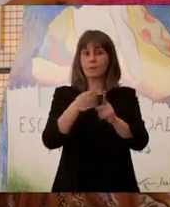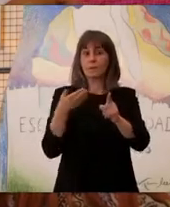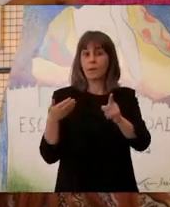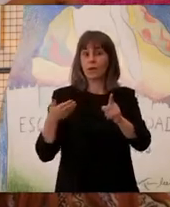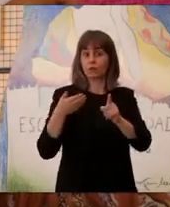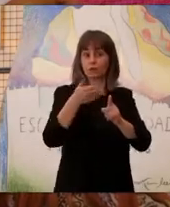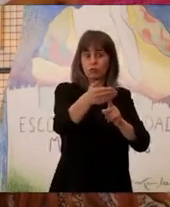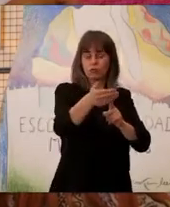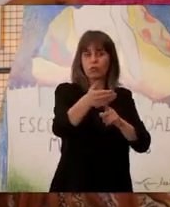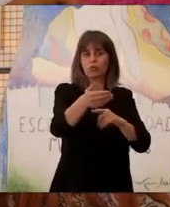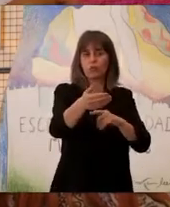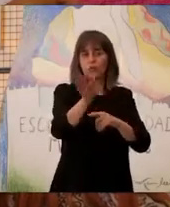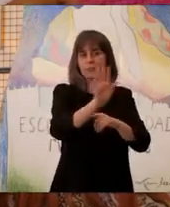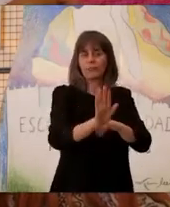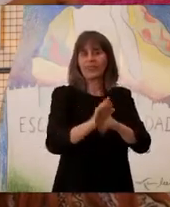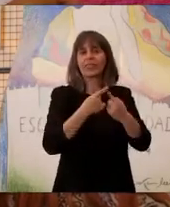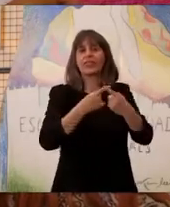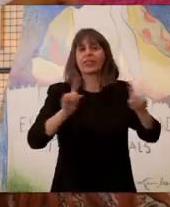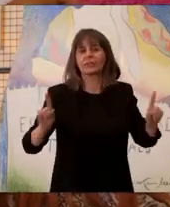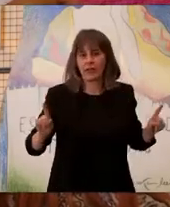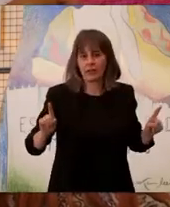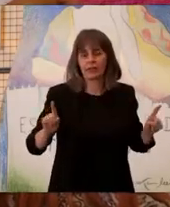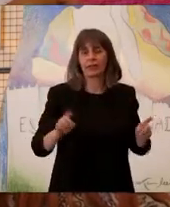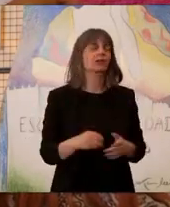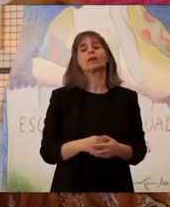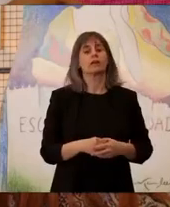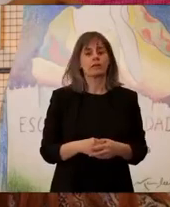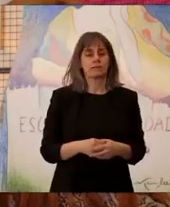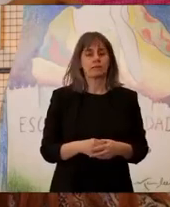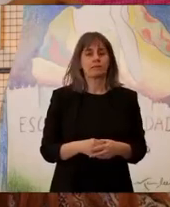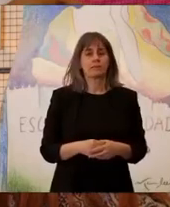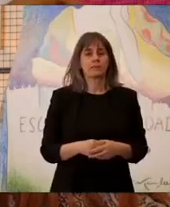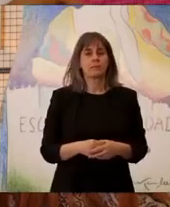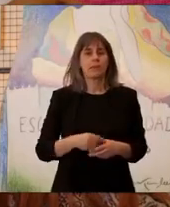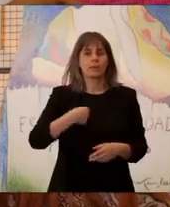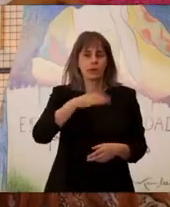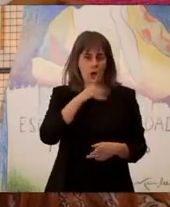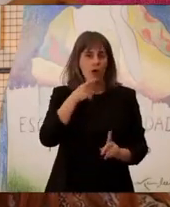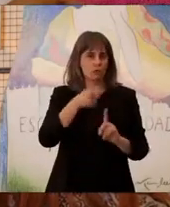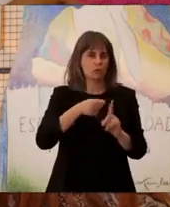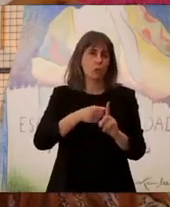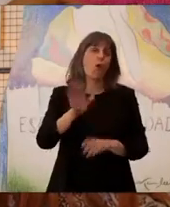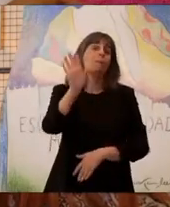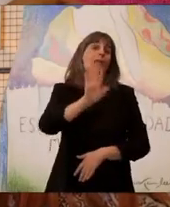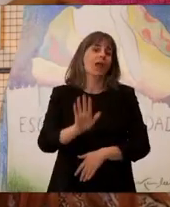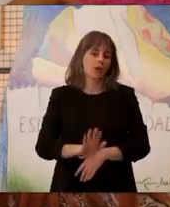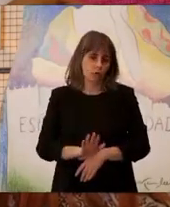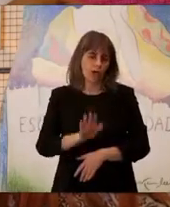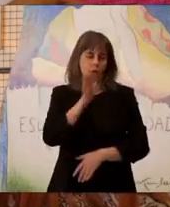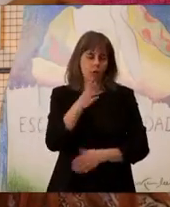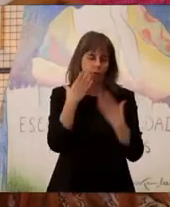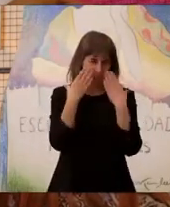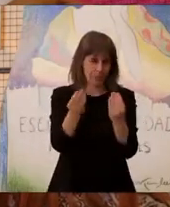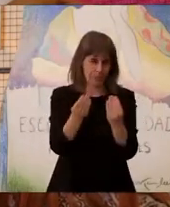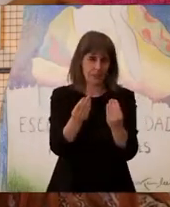es muy diferente Desde allí utilizo una metáfora porque se entiende más rápido